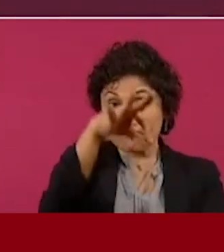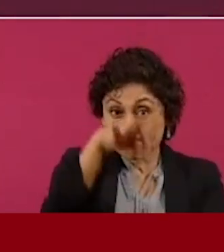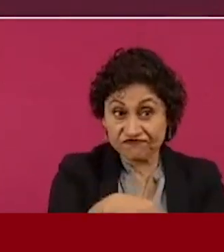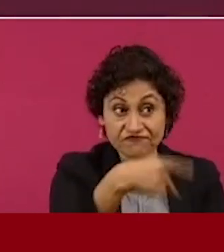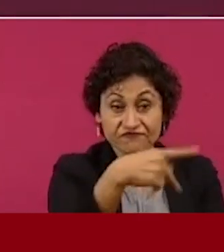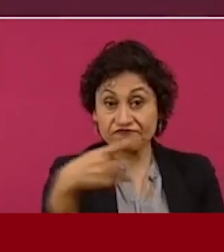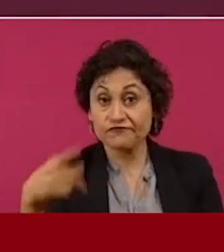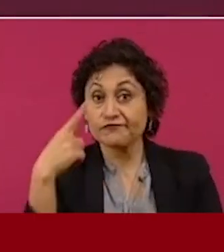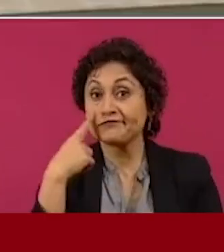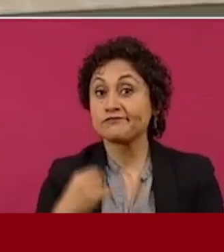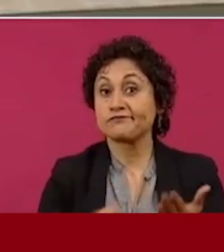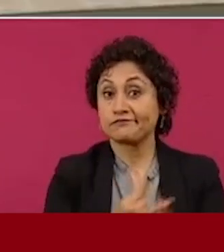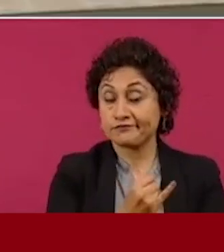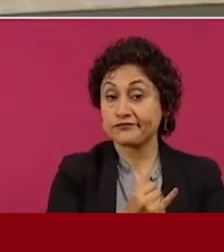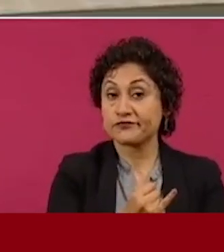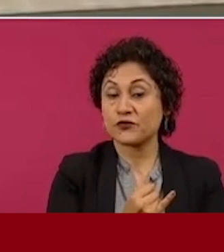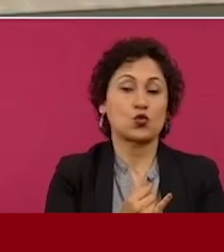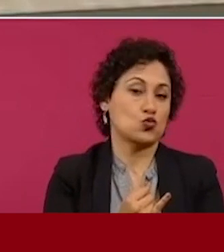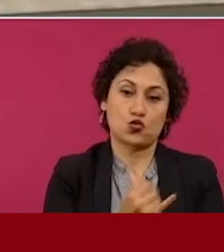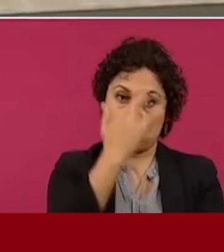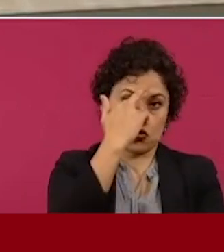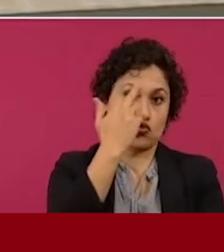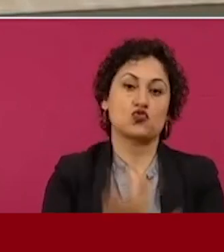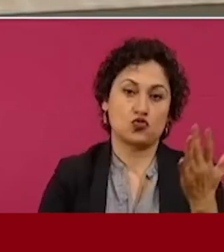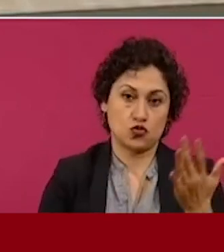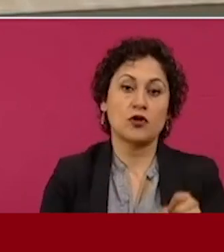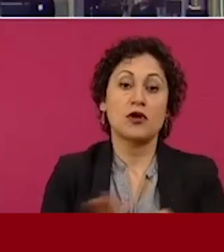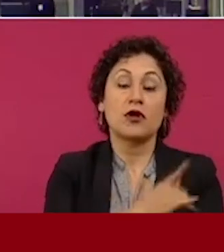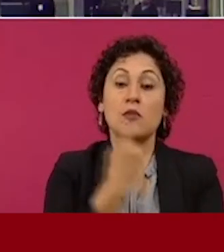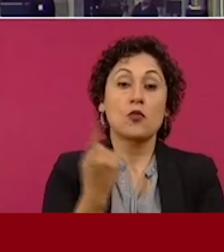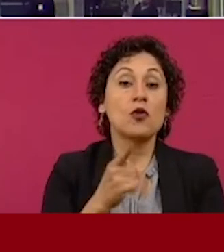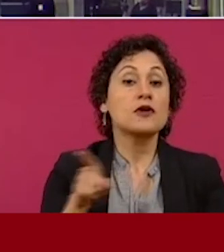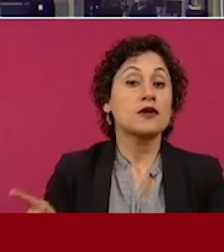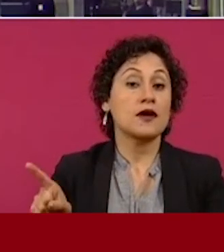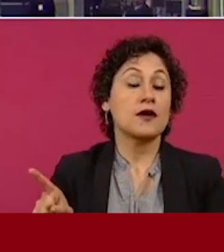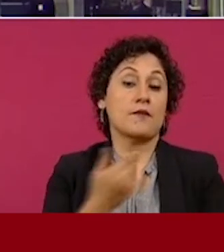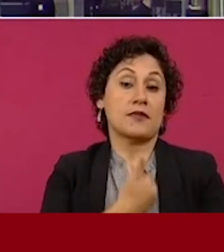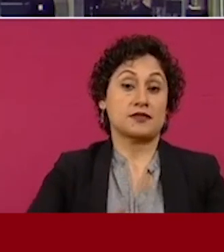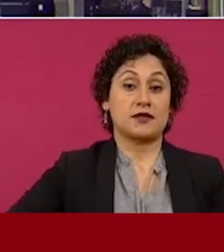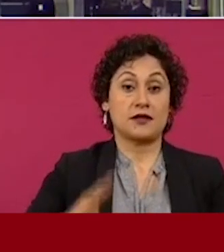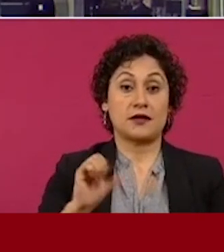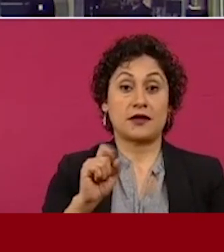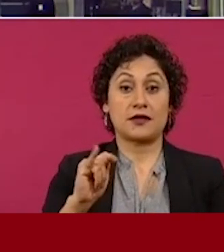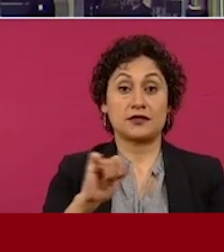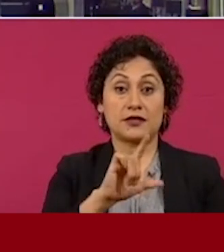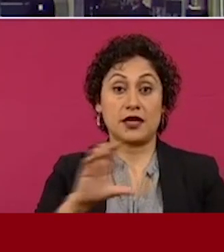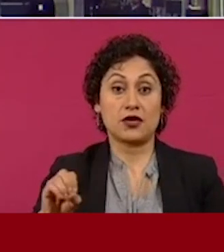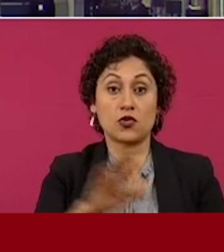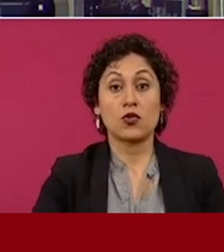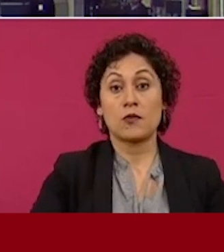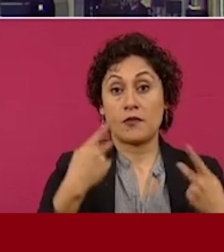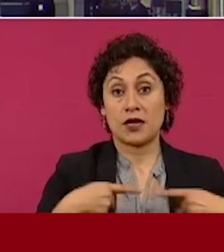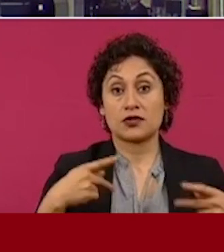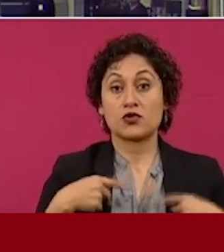que sigue en pie su apoyo hacia la defensa legal del expresidente de Perú Pedro Castillo quien ahora se encuentra preso por intento de golpe